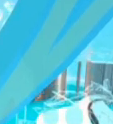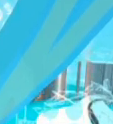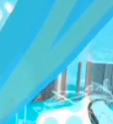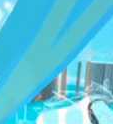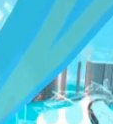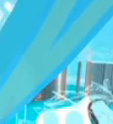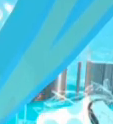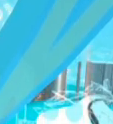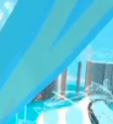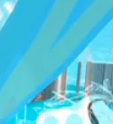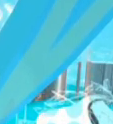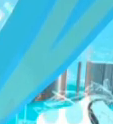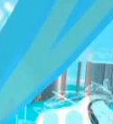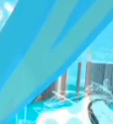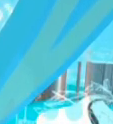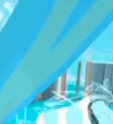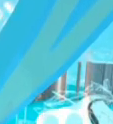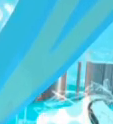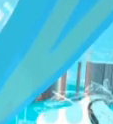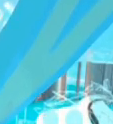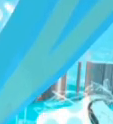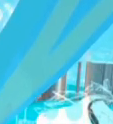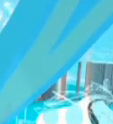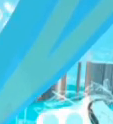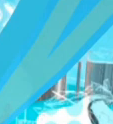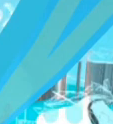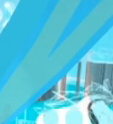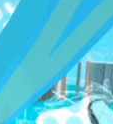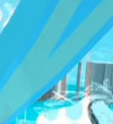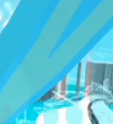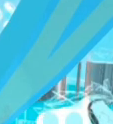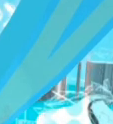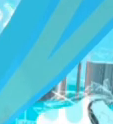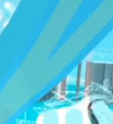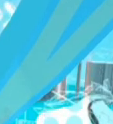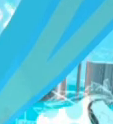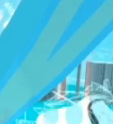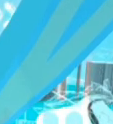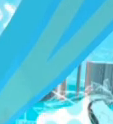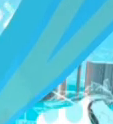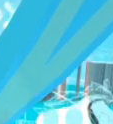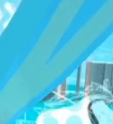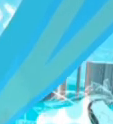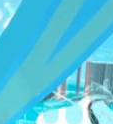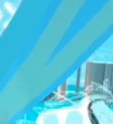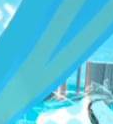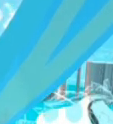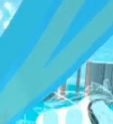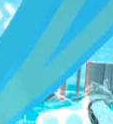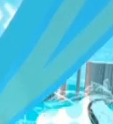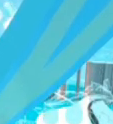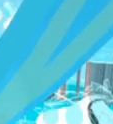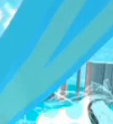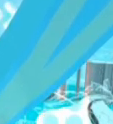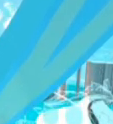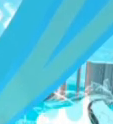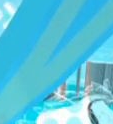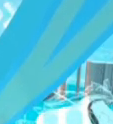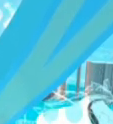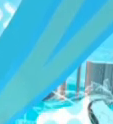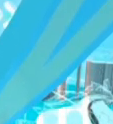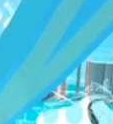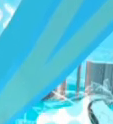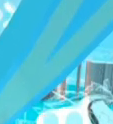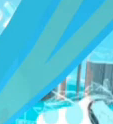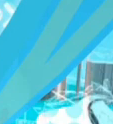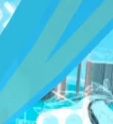revisar todo lo que tiene que ver con las postulaciones de magistrados suplentes y de magistrados titulares que tienen que ser nombrados o deberían ser nombrados